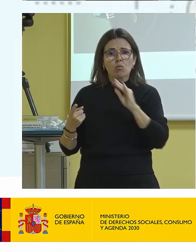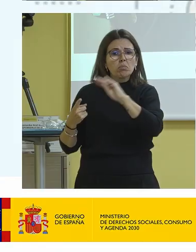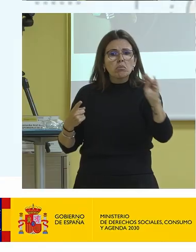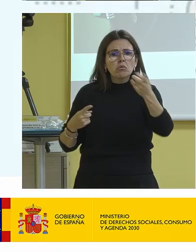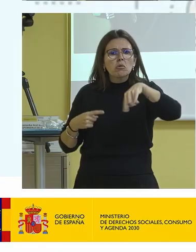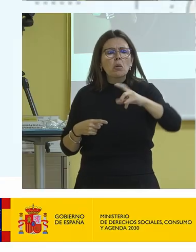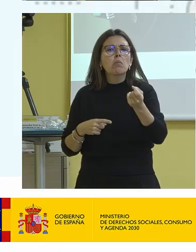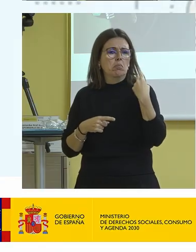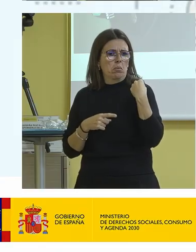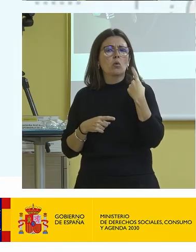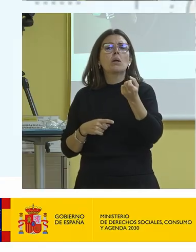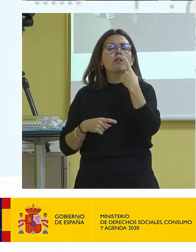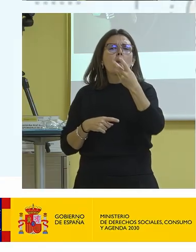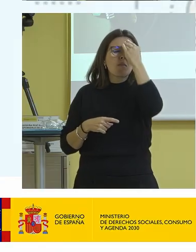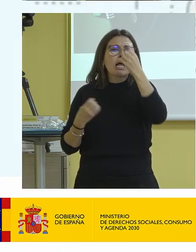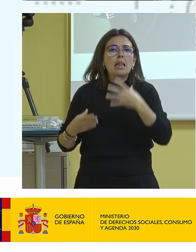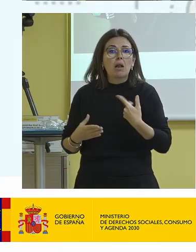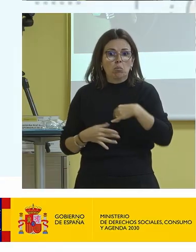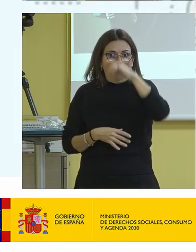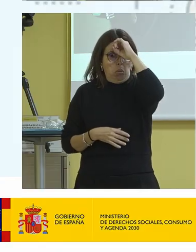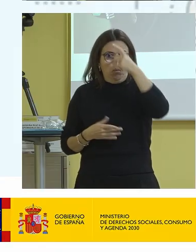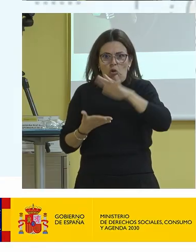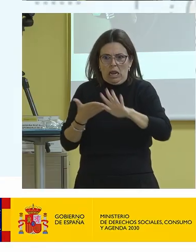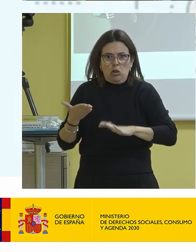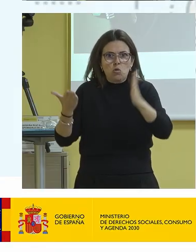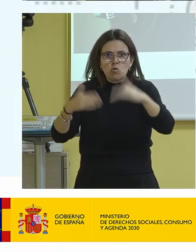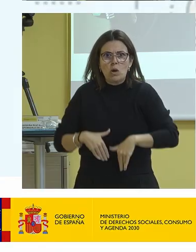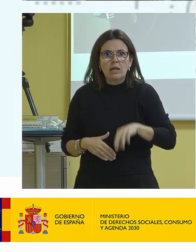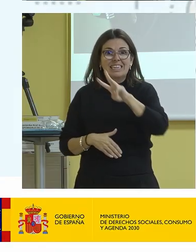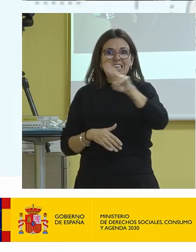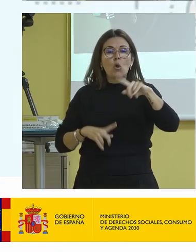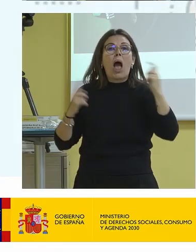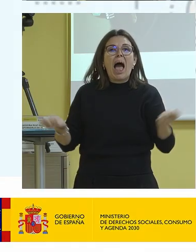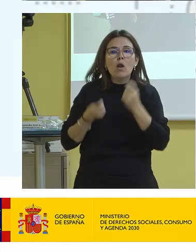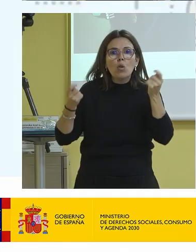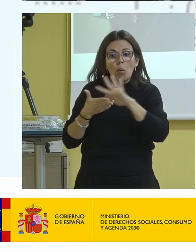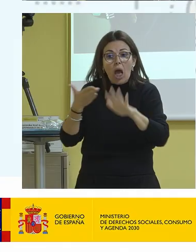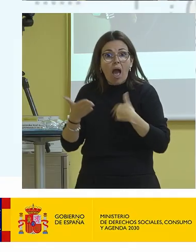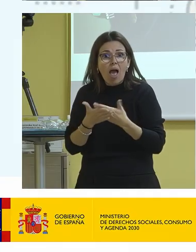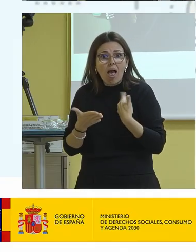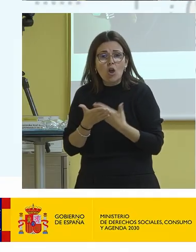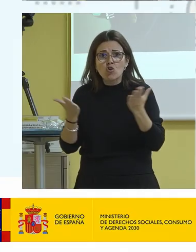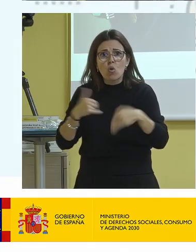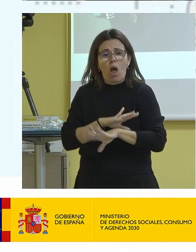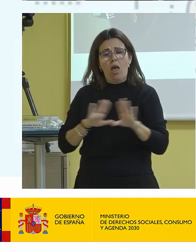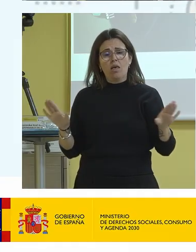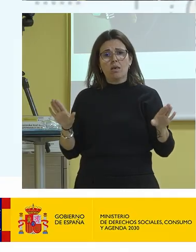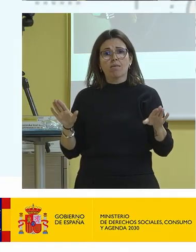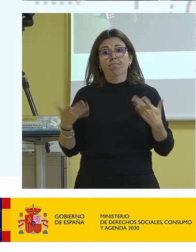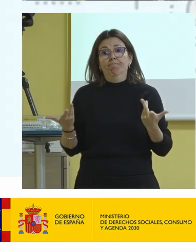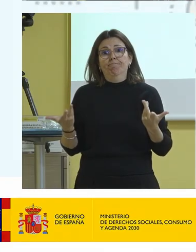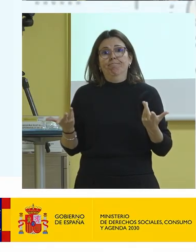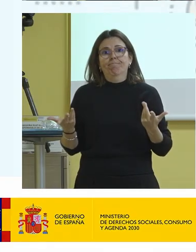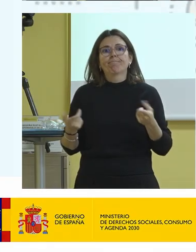sí, esto de las pastillas de la memoria, ¿qué tal va? Pues ni puñetera idea, no he visto ningún artículo, he visto 32 anuncios, pero artículos ni uno. Entonces, claro,